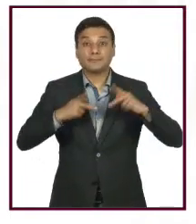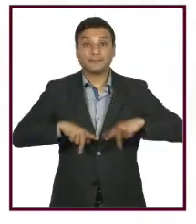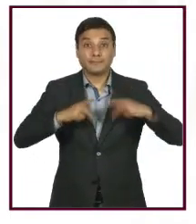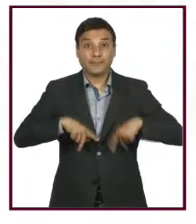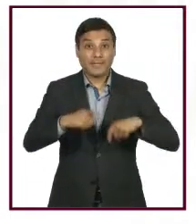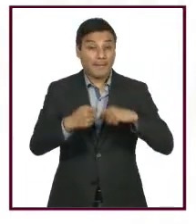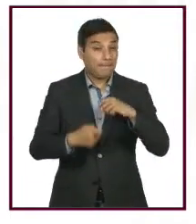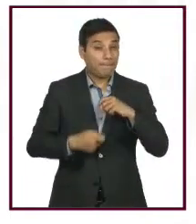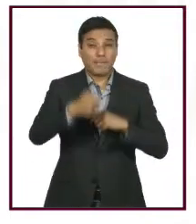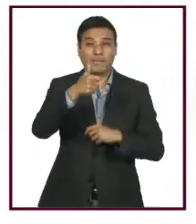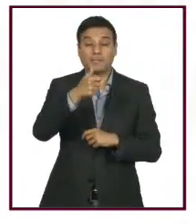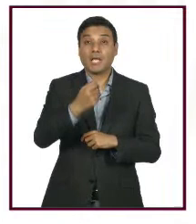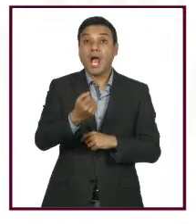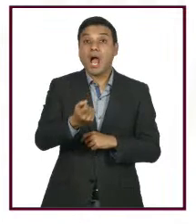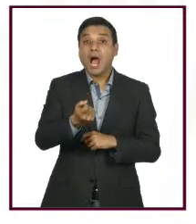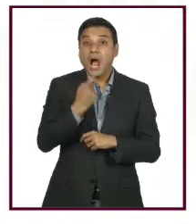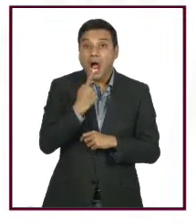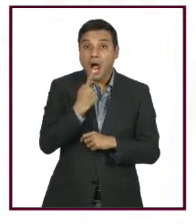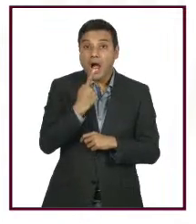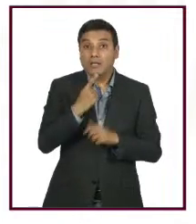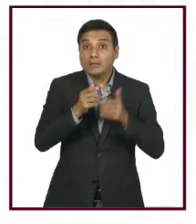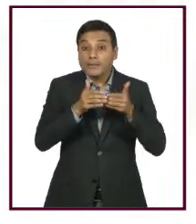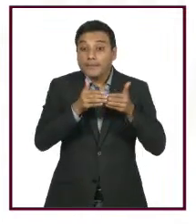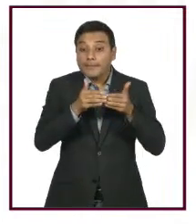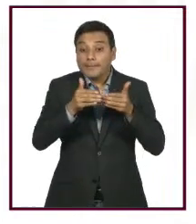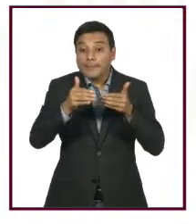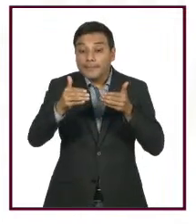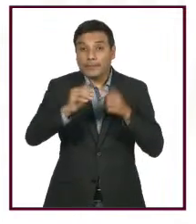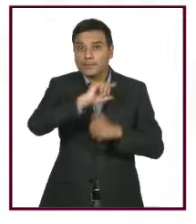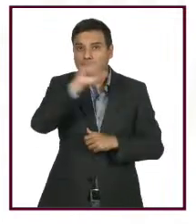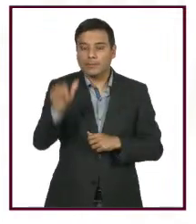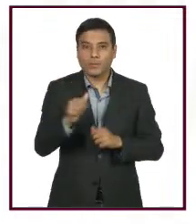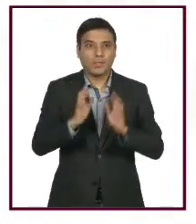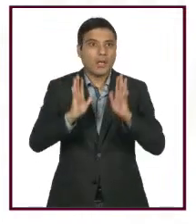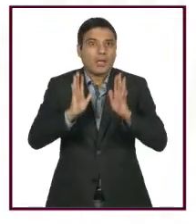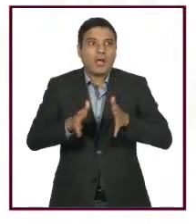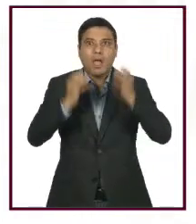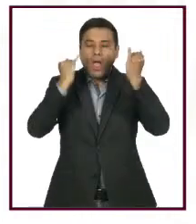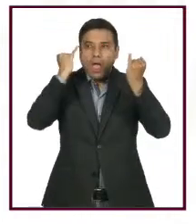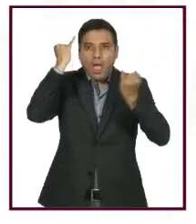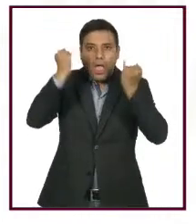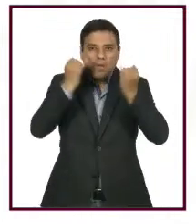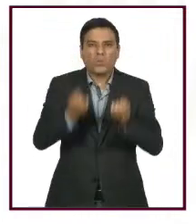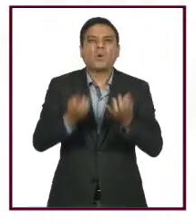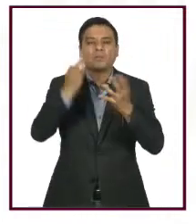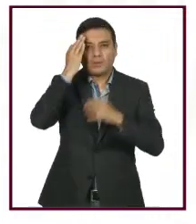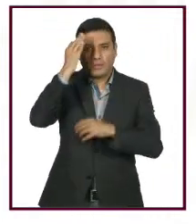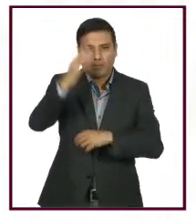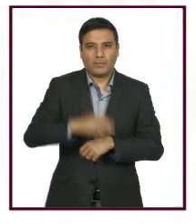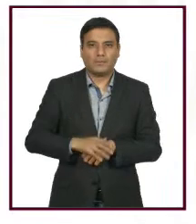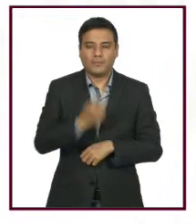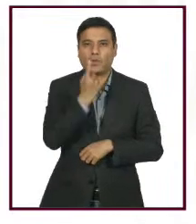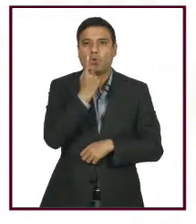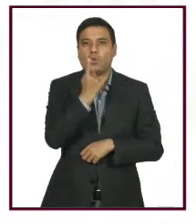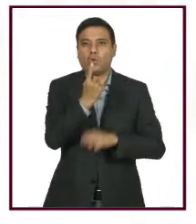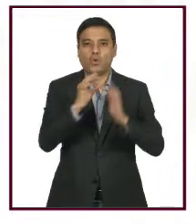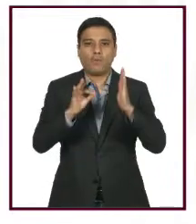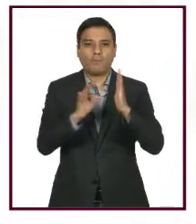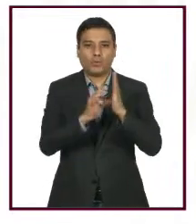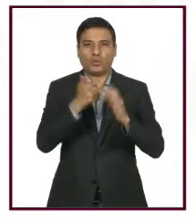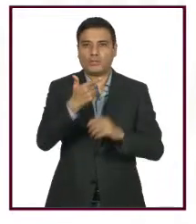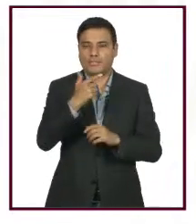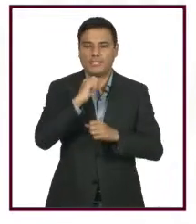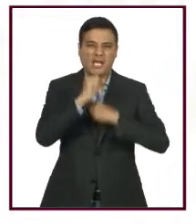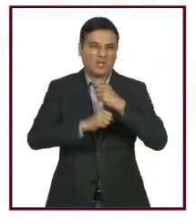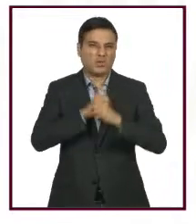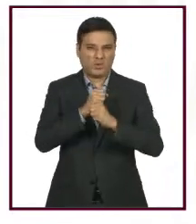primera vez esta sustancia y desarrollar alguna sintomatología psicótica se estima entre 1.7 años, ¿no? Entonces,